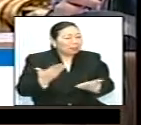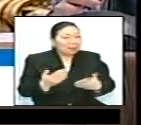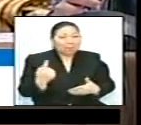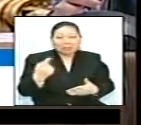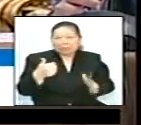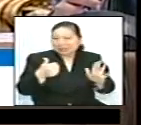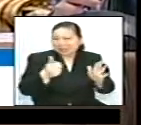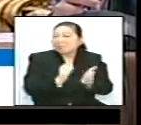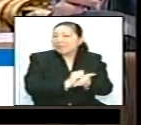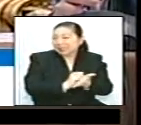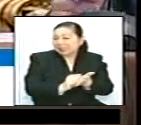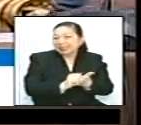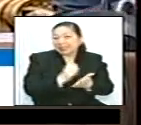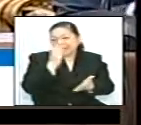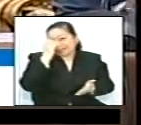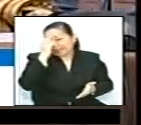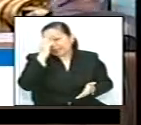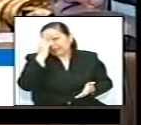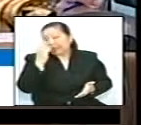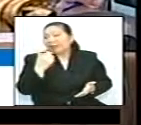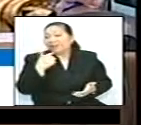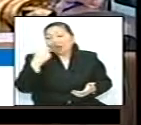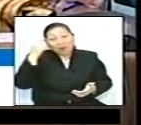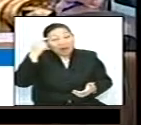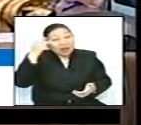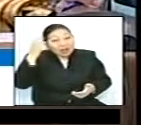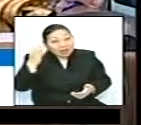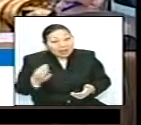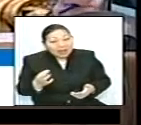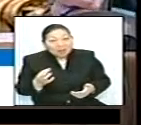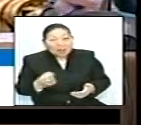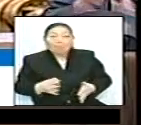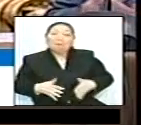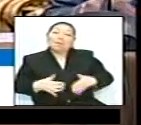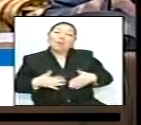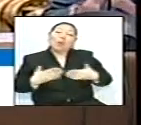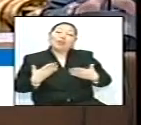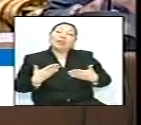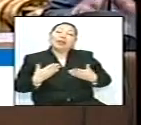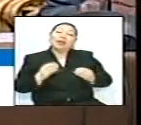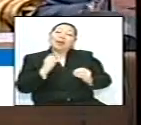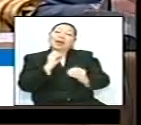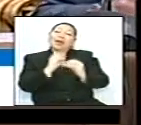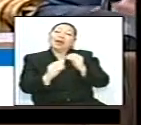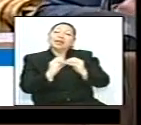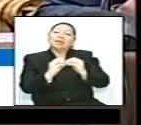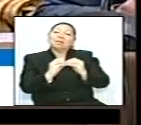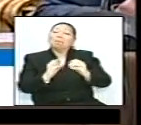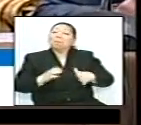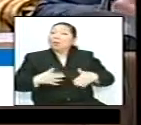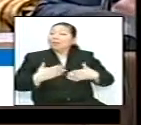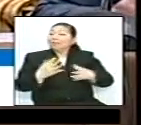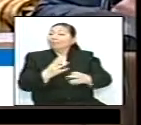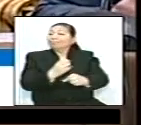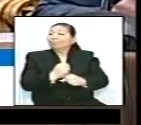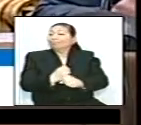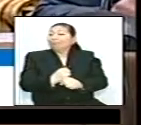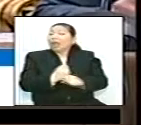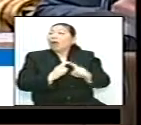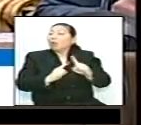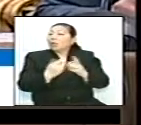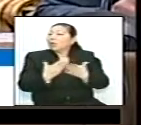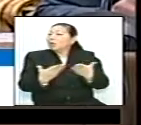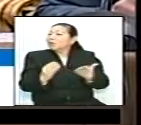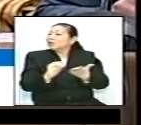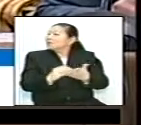primer semestre. Y creo yo que es el momento para poder recomponer y poder tomar algunos